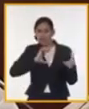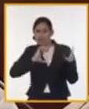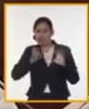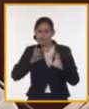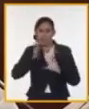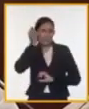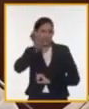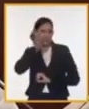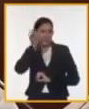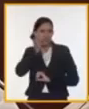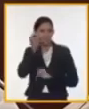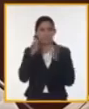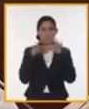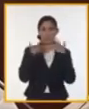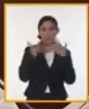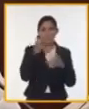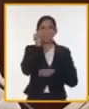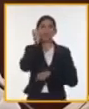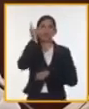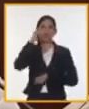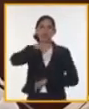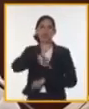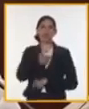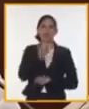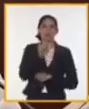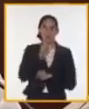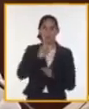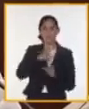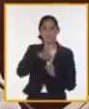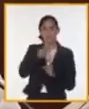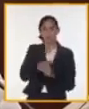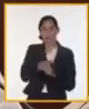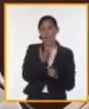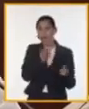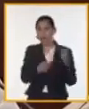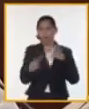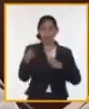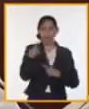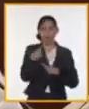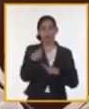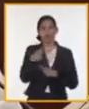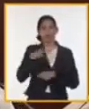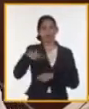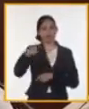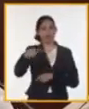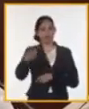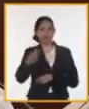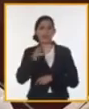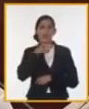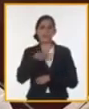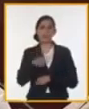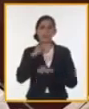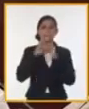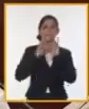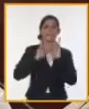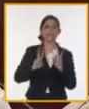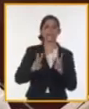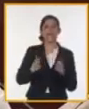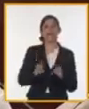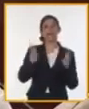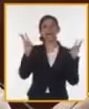vista ideológico, desde el punto de vista cultural, y lo vemos cada día más también en las redes sociales. No hay un